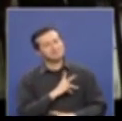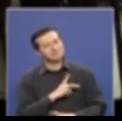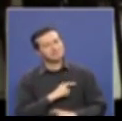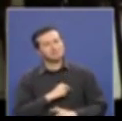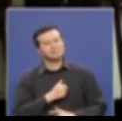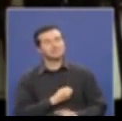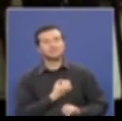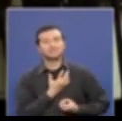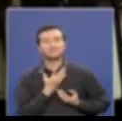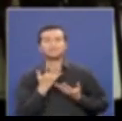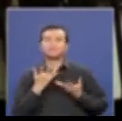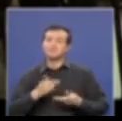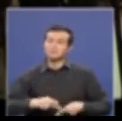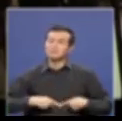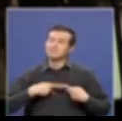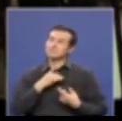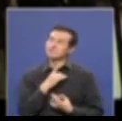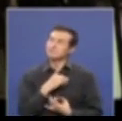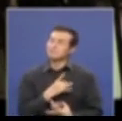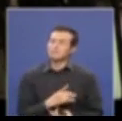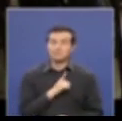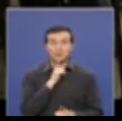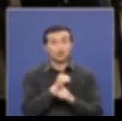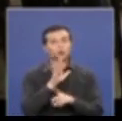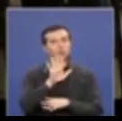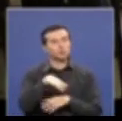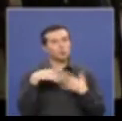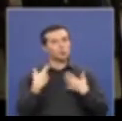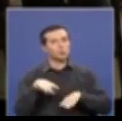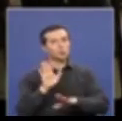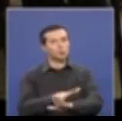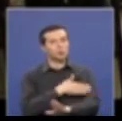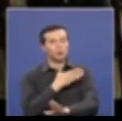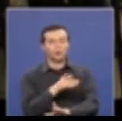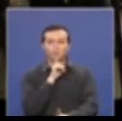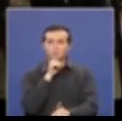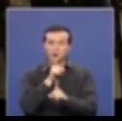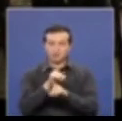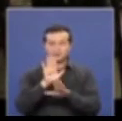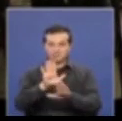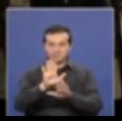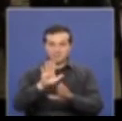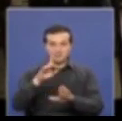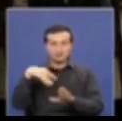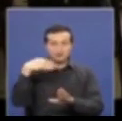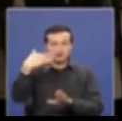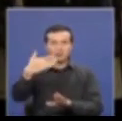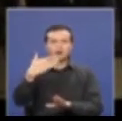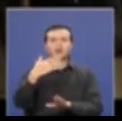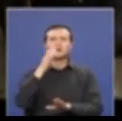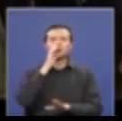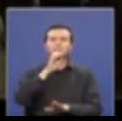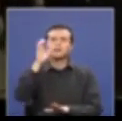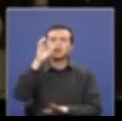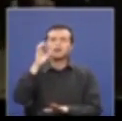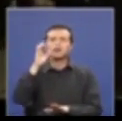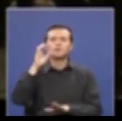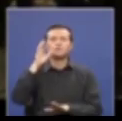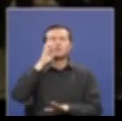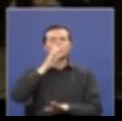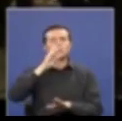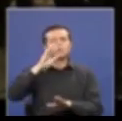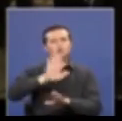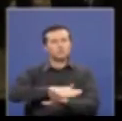derrotada, desesperada en el dolor. Sí, tremendo bolero es canción infantil, hermano. Espera nomás. Saca la parte en que cantó canciones